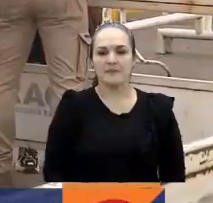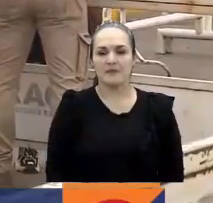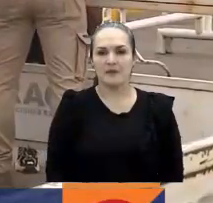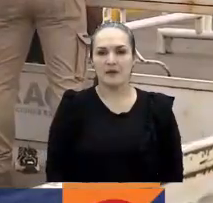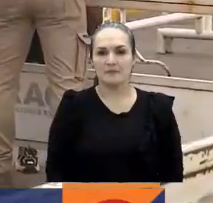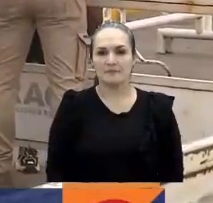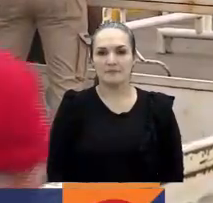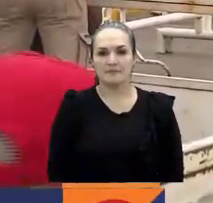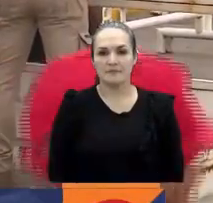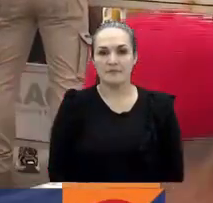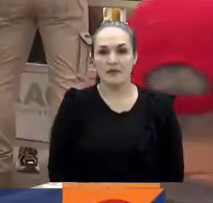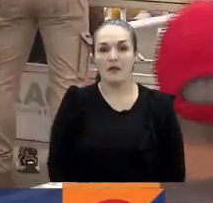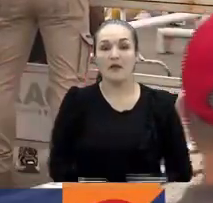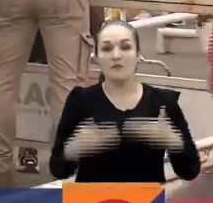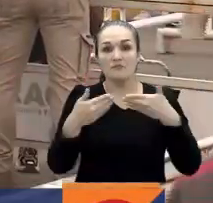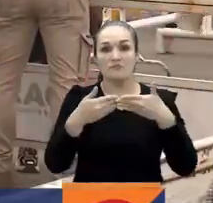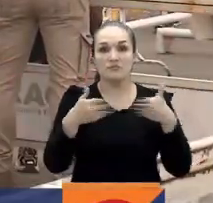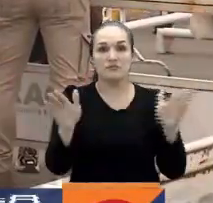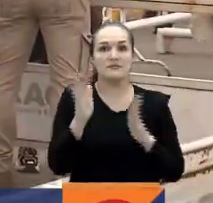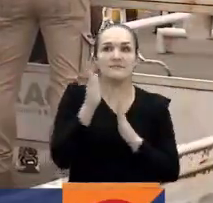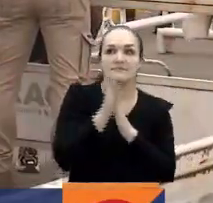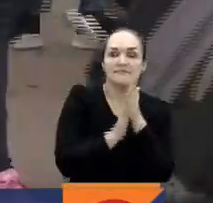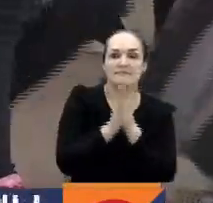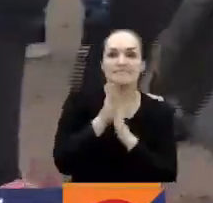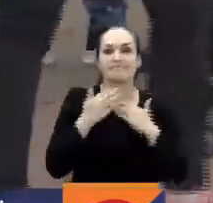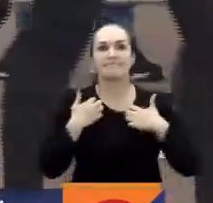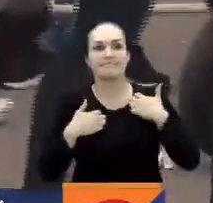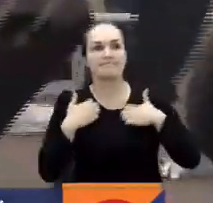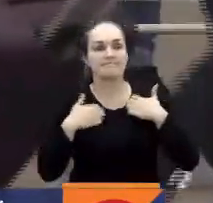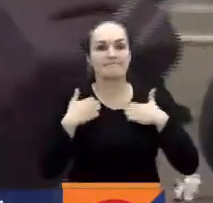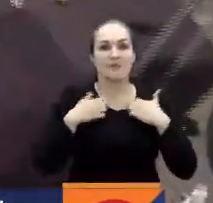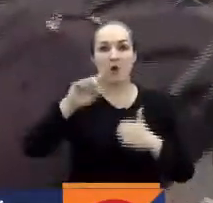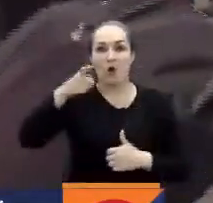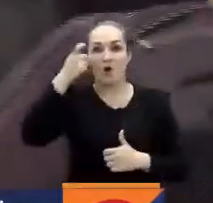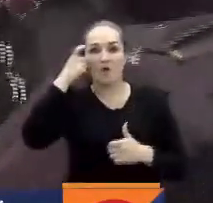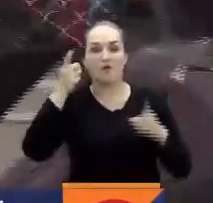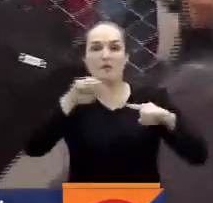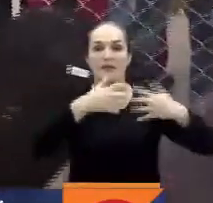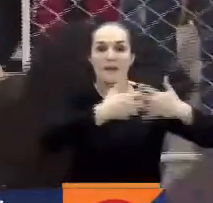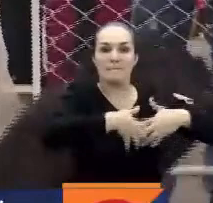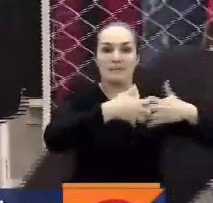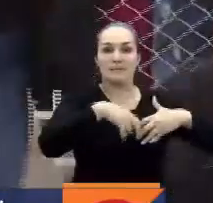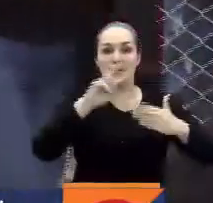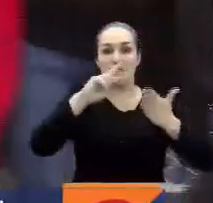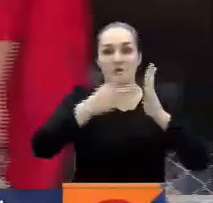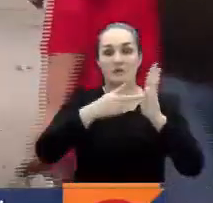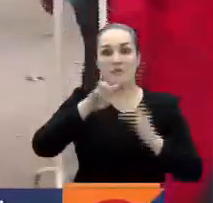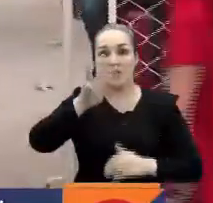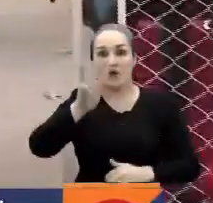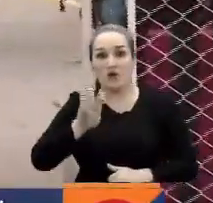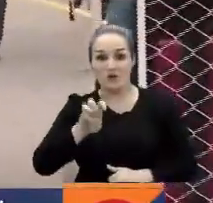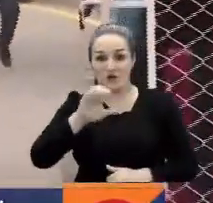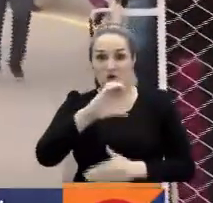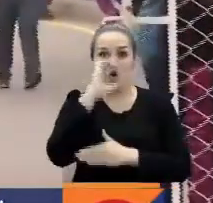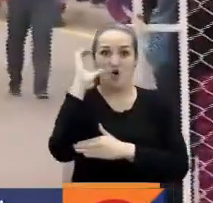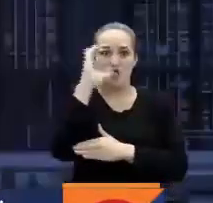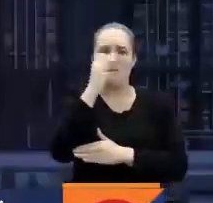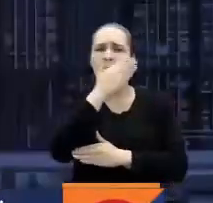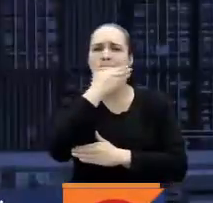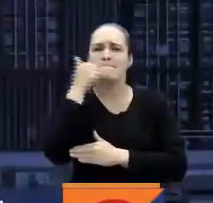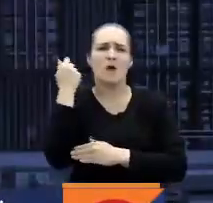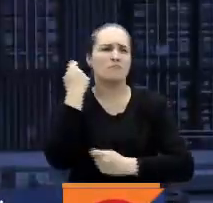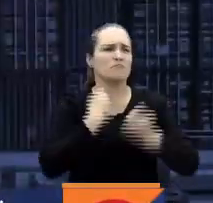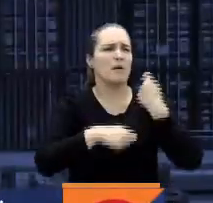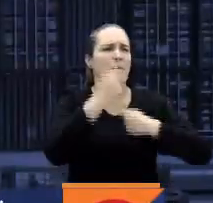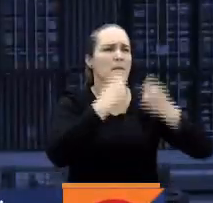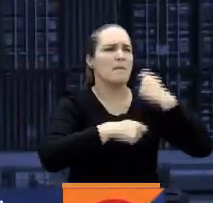La reapertura genera grandes expectativas para el gobierno y empresarios. En 2008, Colombia logró la mayor cifra de exportaciones a Venezuela con